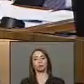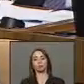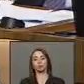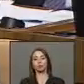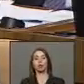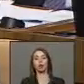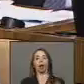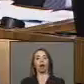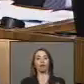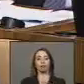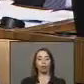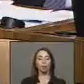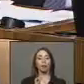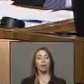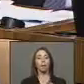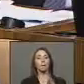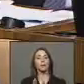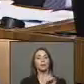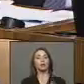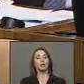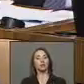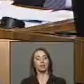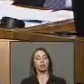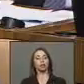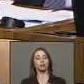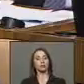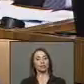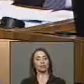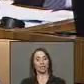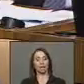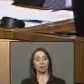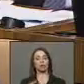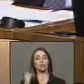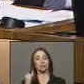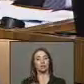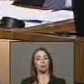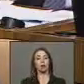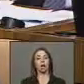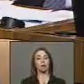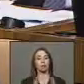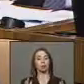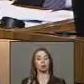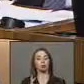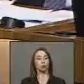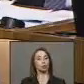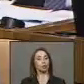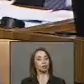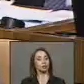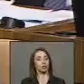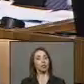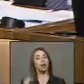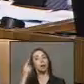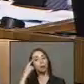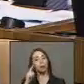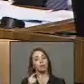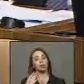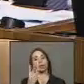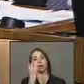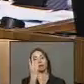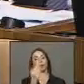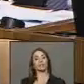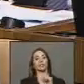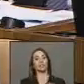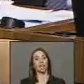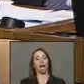previsional y de protección de los trabajadores cesantes, siempre hay mucho que hacer, pero tras 13